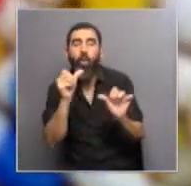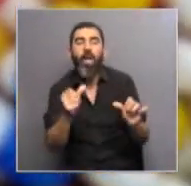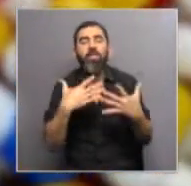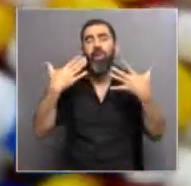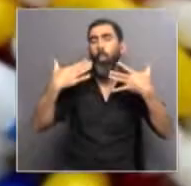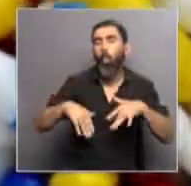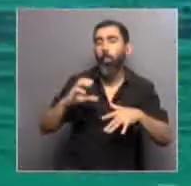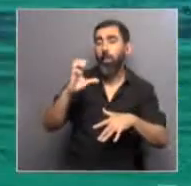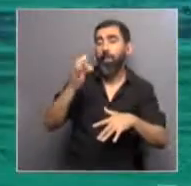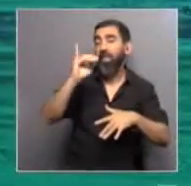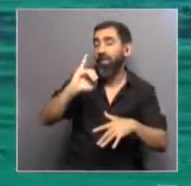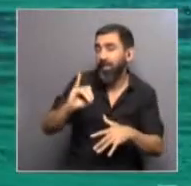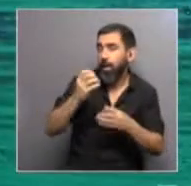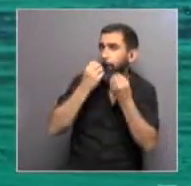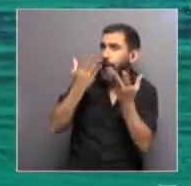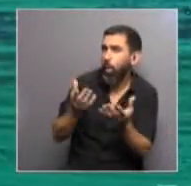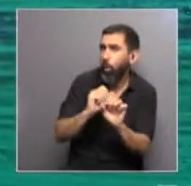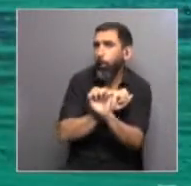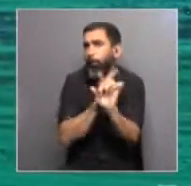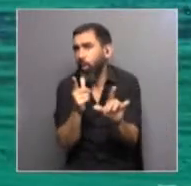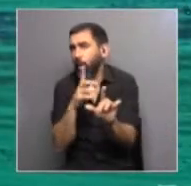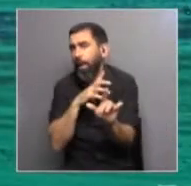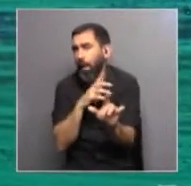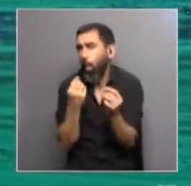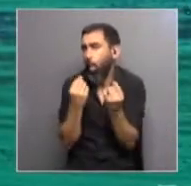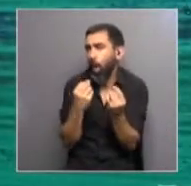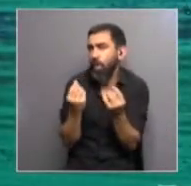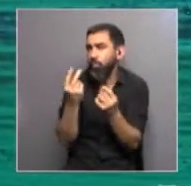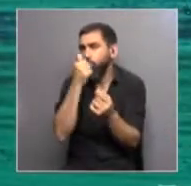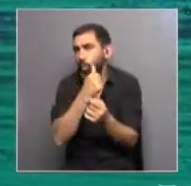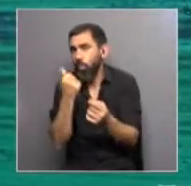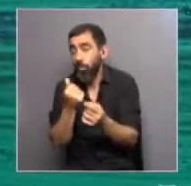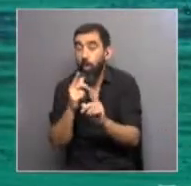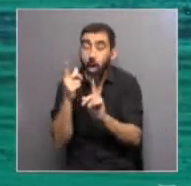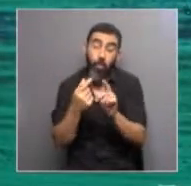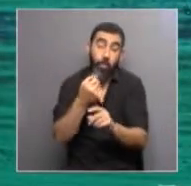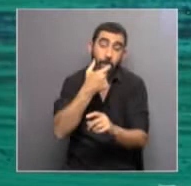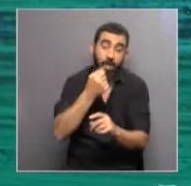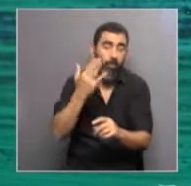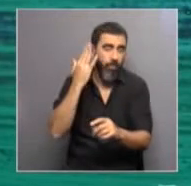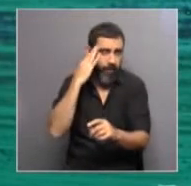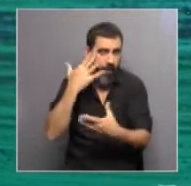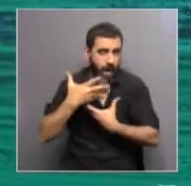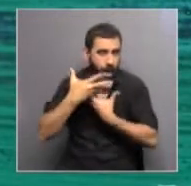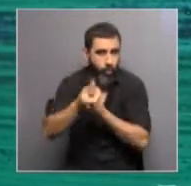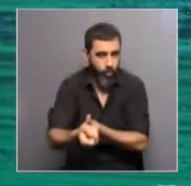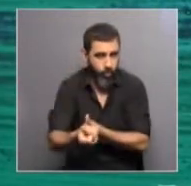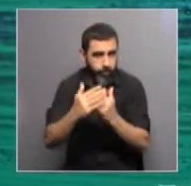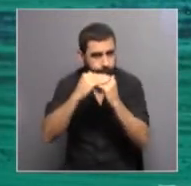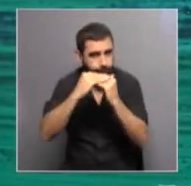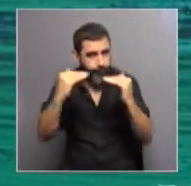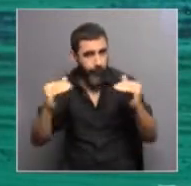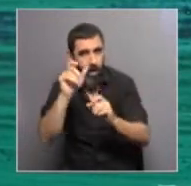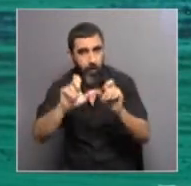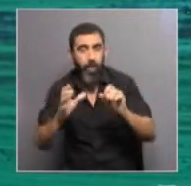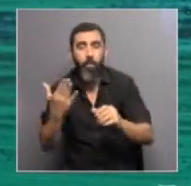cuando estás en el CTI, ¿qué es exactamente lo que está tocando? ¿Qué botones está tocando? Porque hay medicaciones, por ejemplo, que se sabe que ayudan para estabilizar pacientes, pero